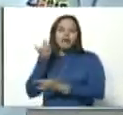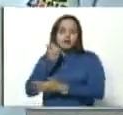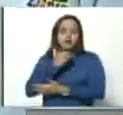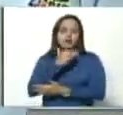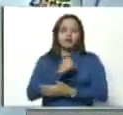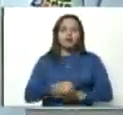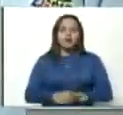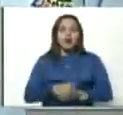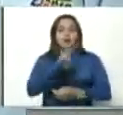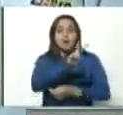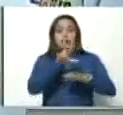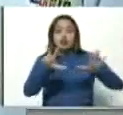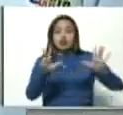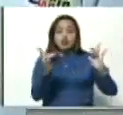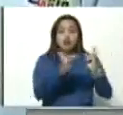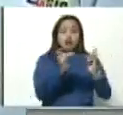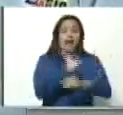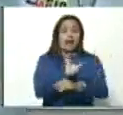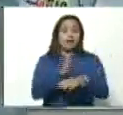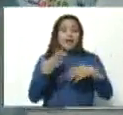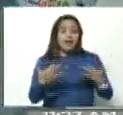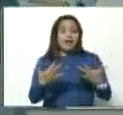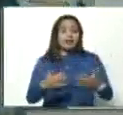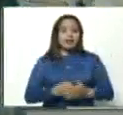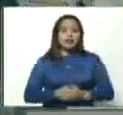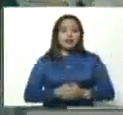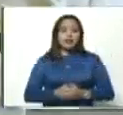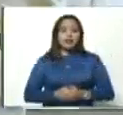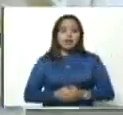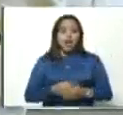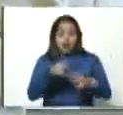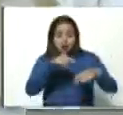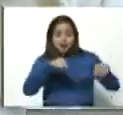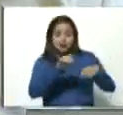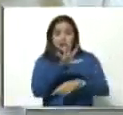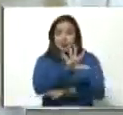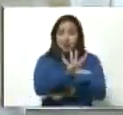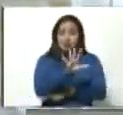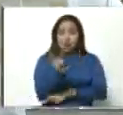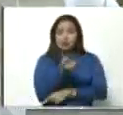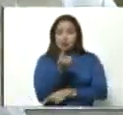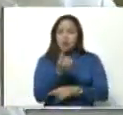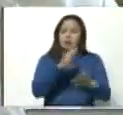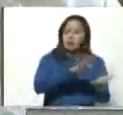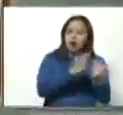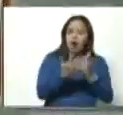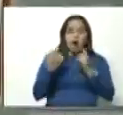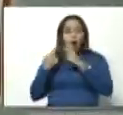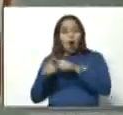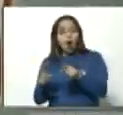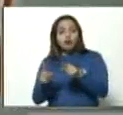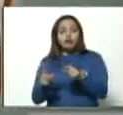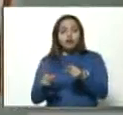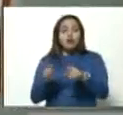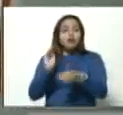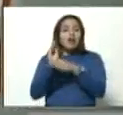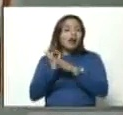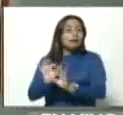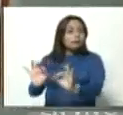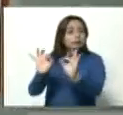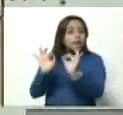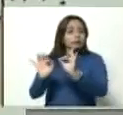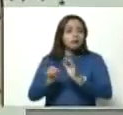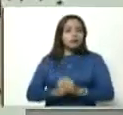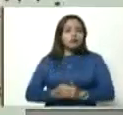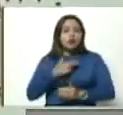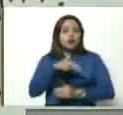Las mismas solamente tengo 5 pacientes en moderado y 5 pacientes en terapia intensiva, o sea, hemos mejorado con el